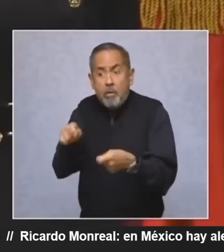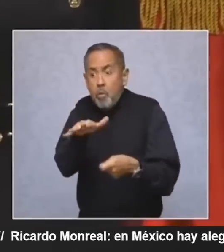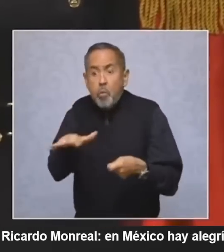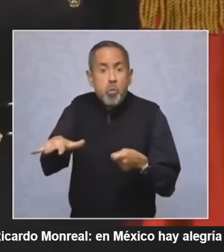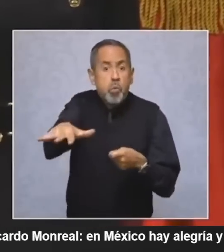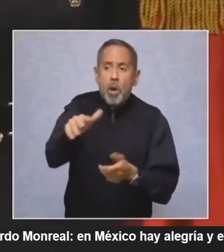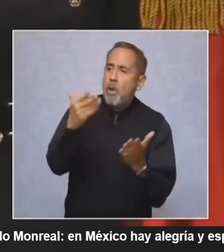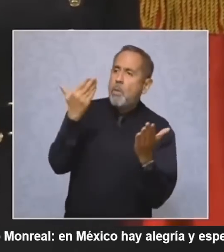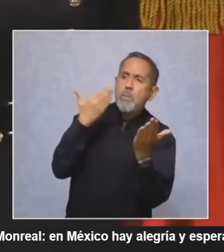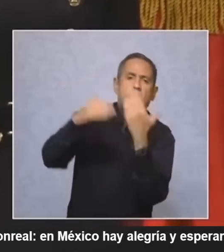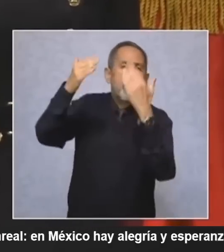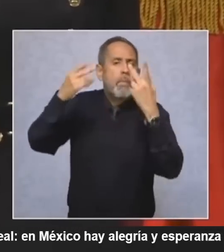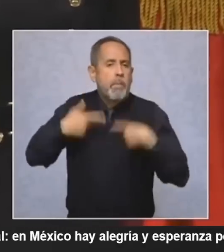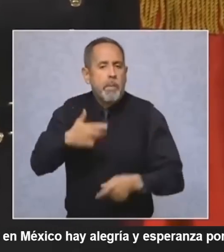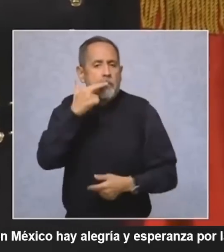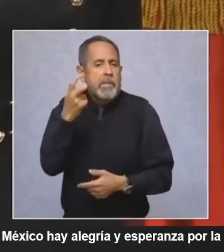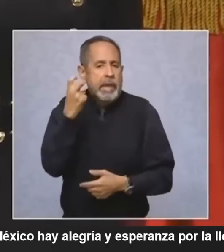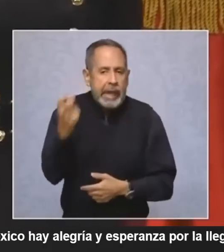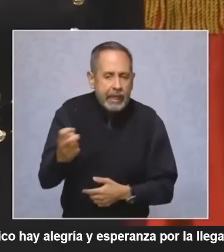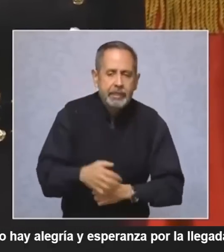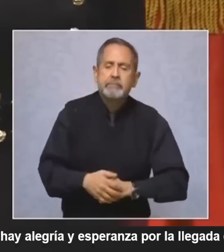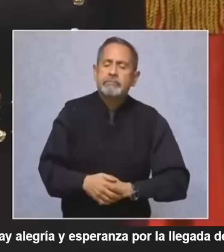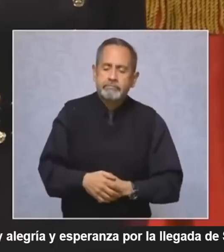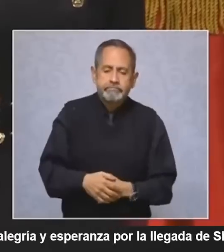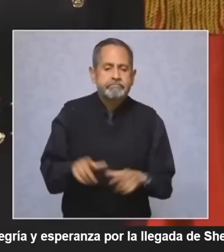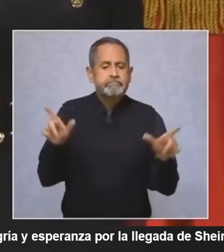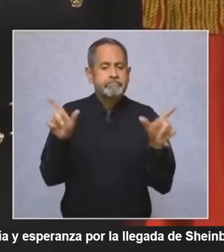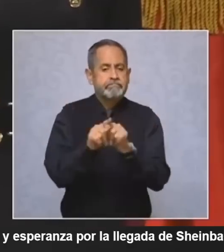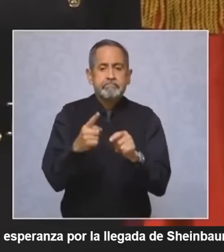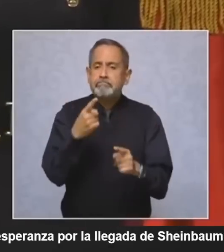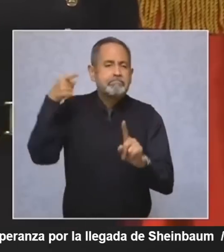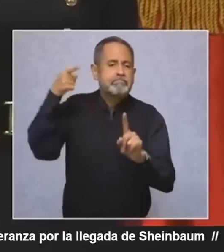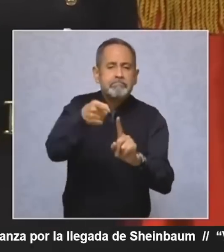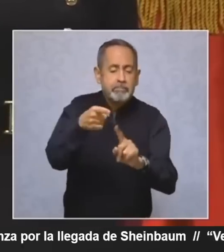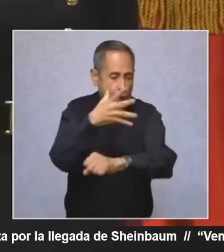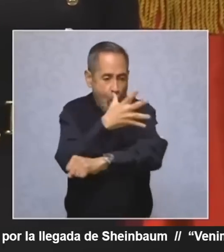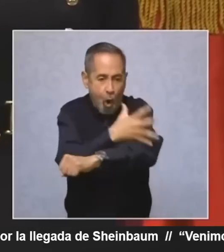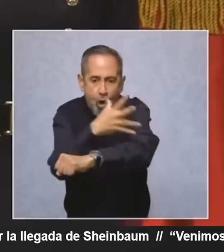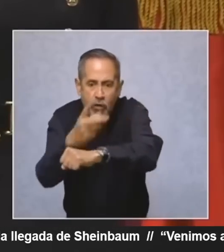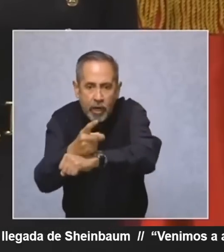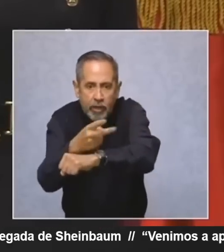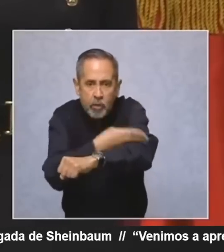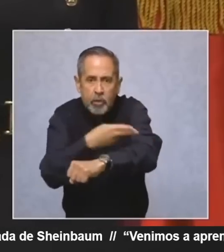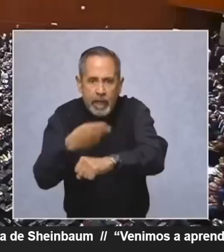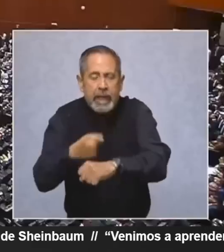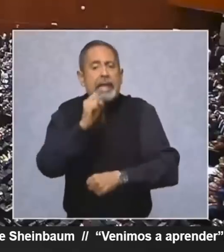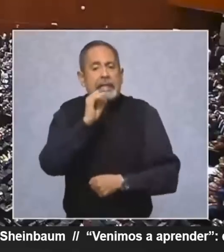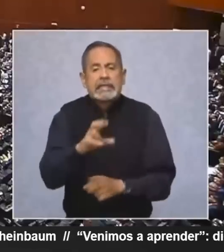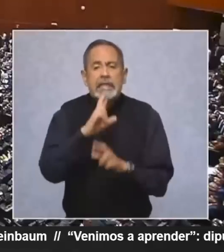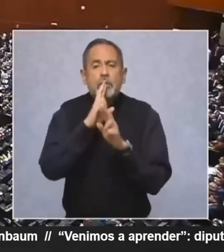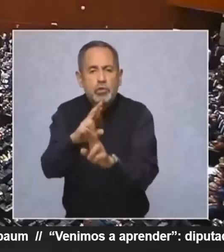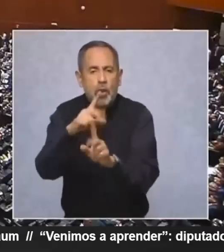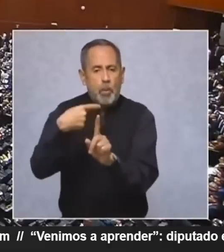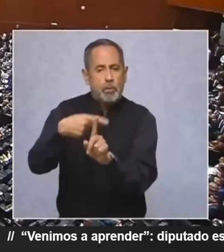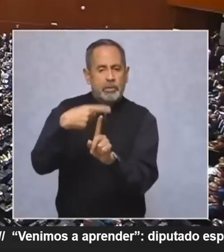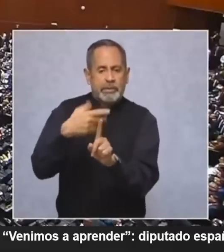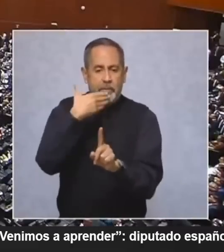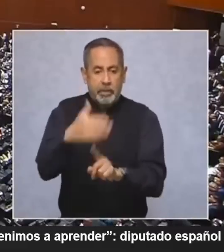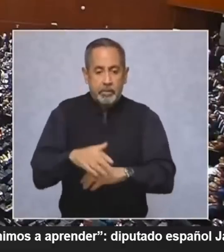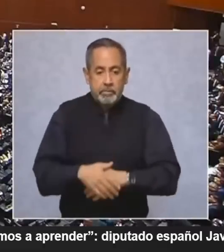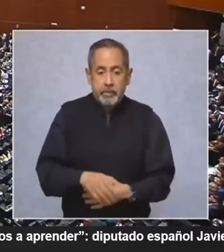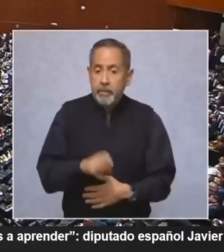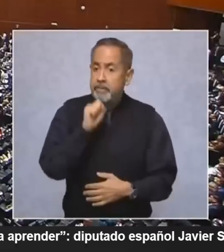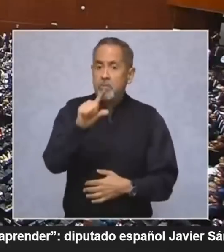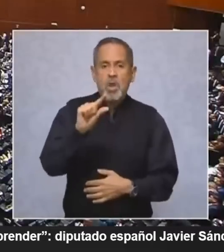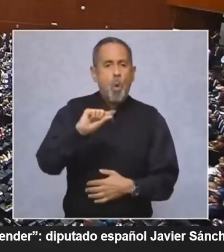de la nación. En pocas palabras, la honestidad da resultados. Además, la